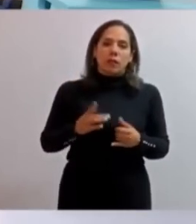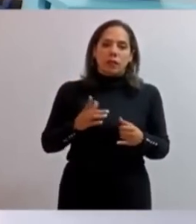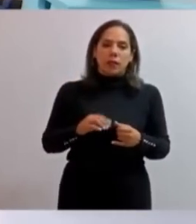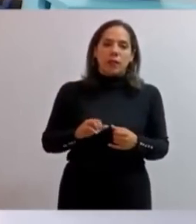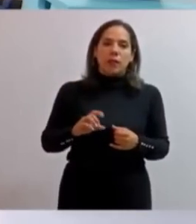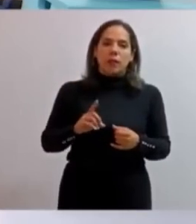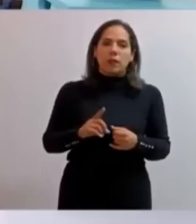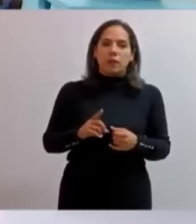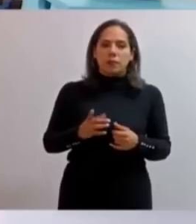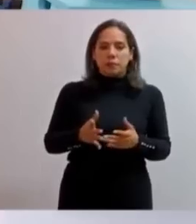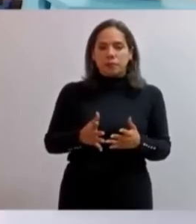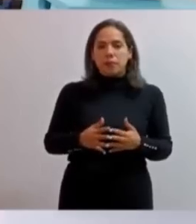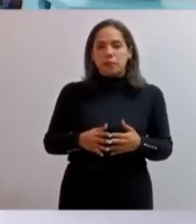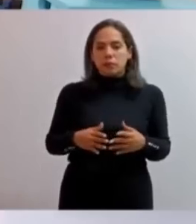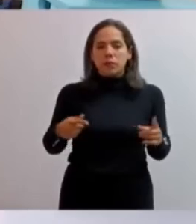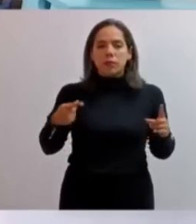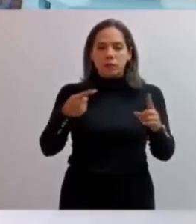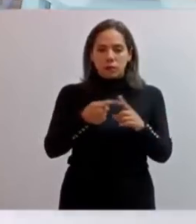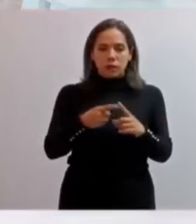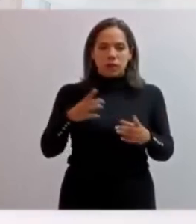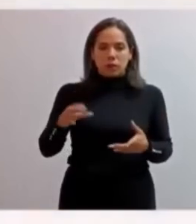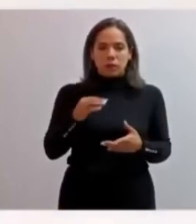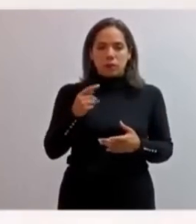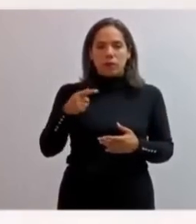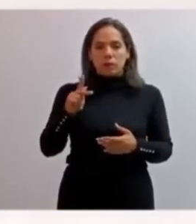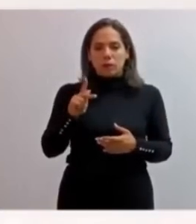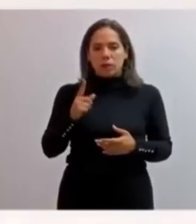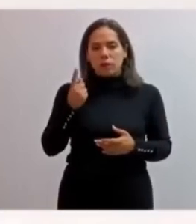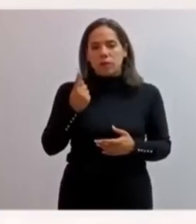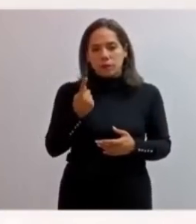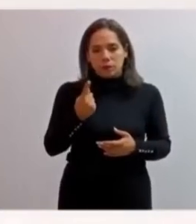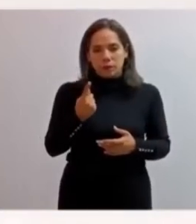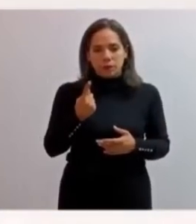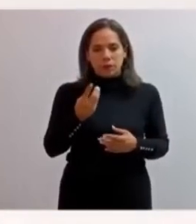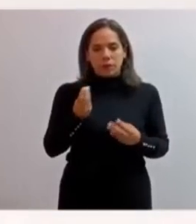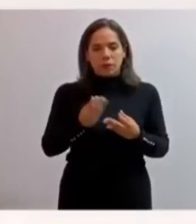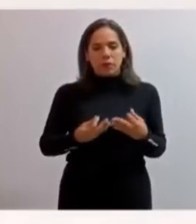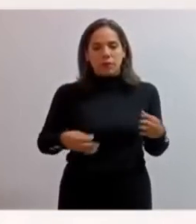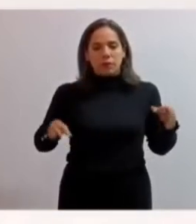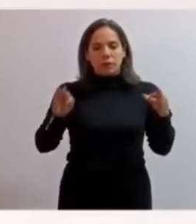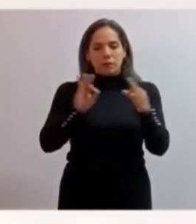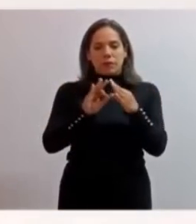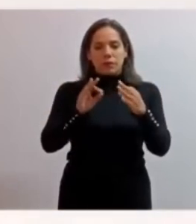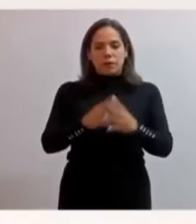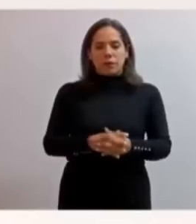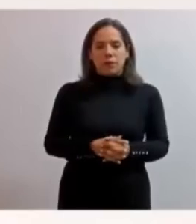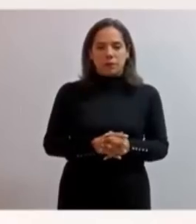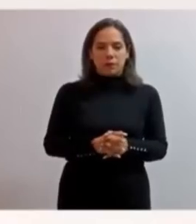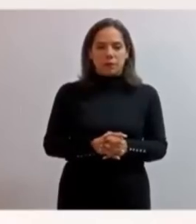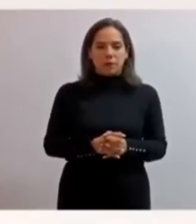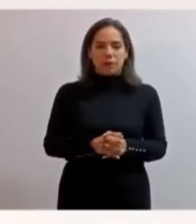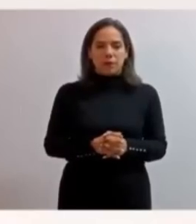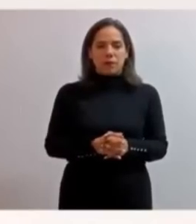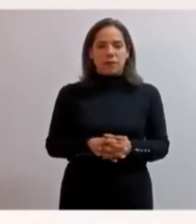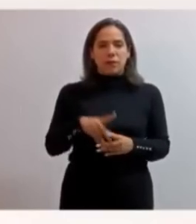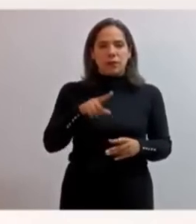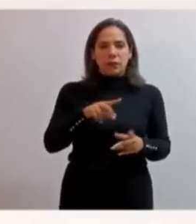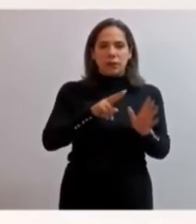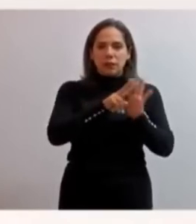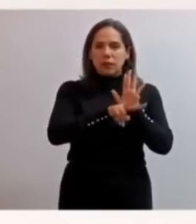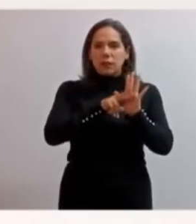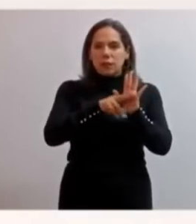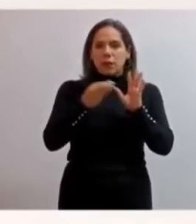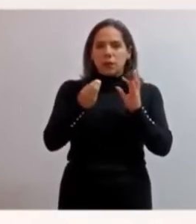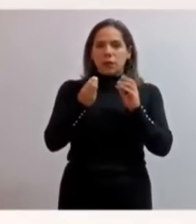de Gestión Escolar y Enfoque Territorial. Pero sí me quiero referir a uno muy particular, donde dice, este video